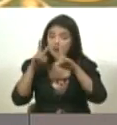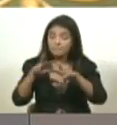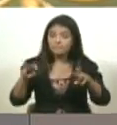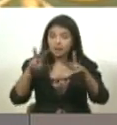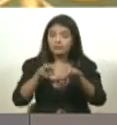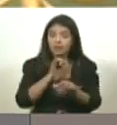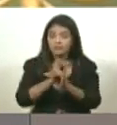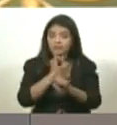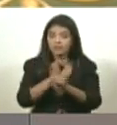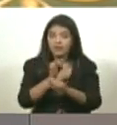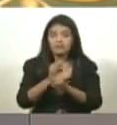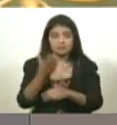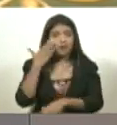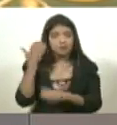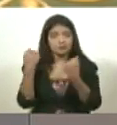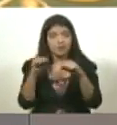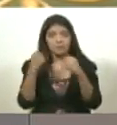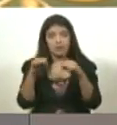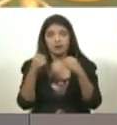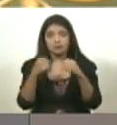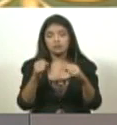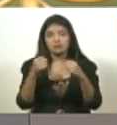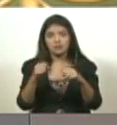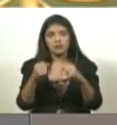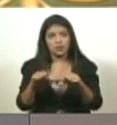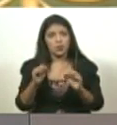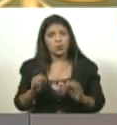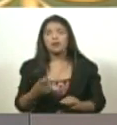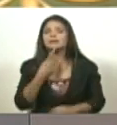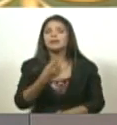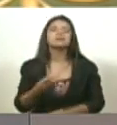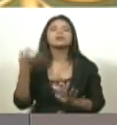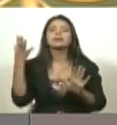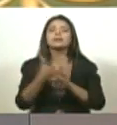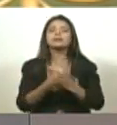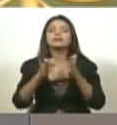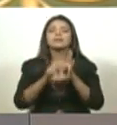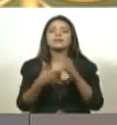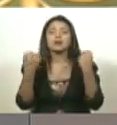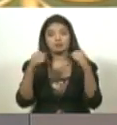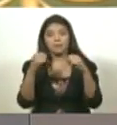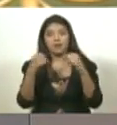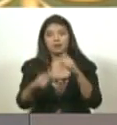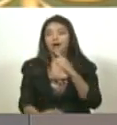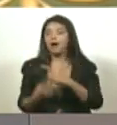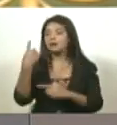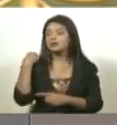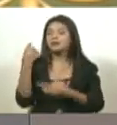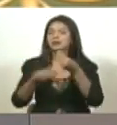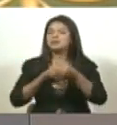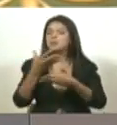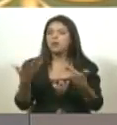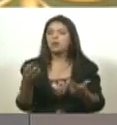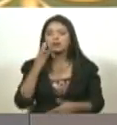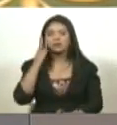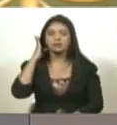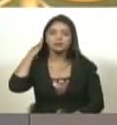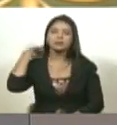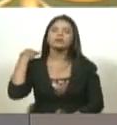se usa mucho y que se practica. Sobre todo, no se más que se dice, el concepto se practica. Ayer lo que hicieron fue, sobre